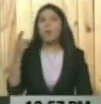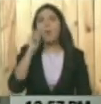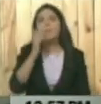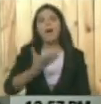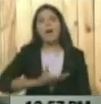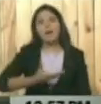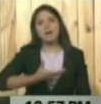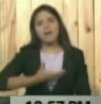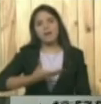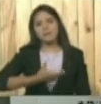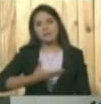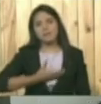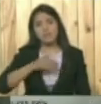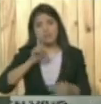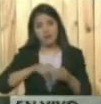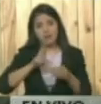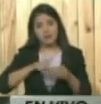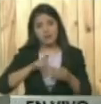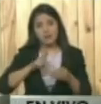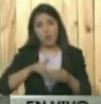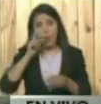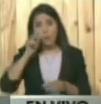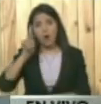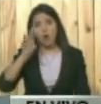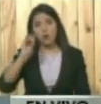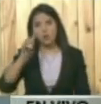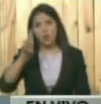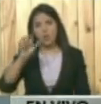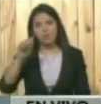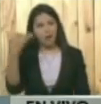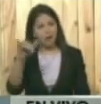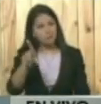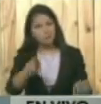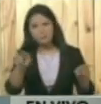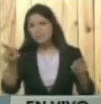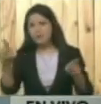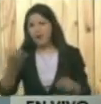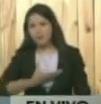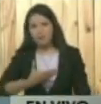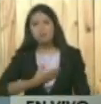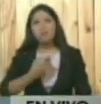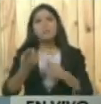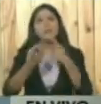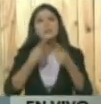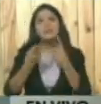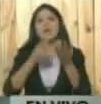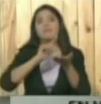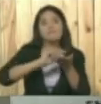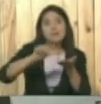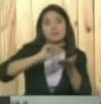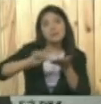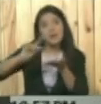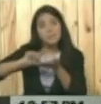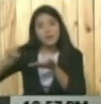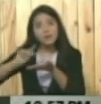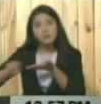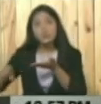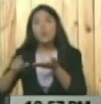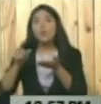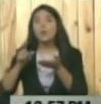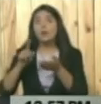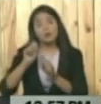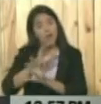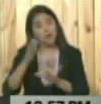alcalde de Quito, el señor Roda, que anda por allí, hablaba ahora del tema del financiamiento. Es un tema